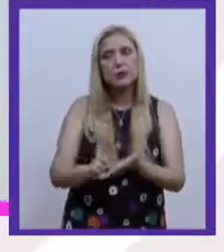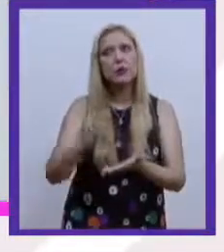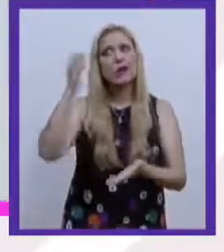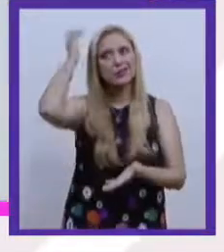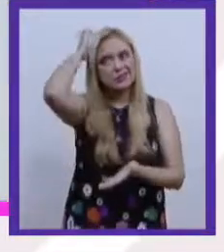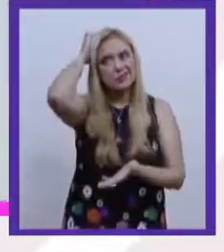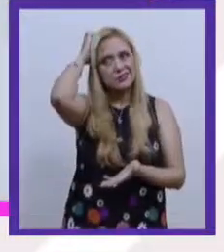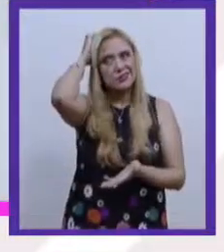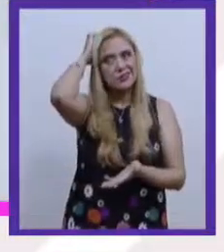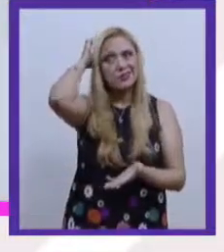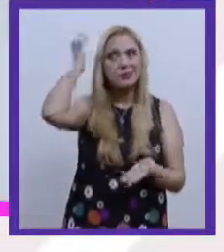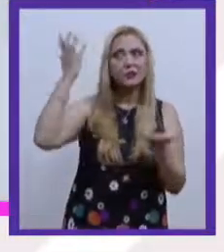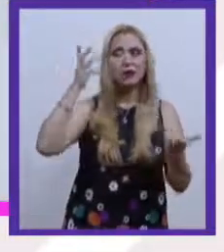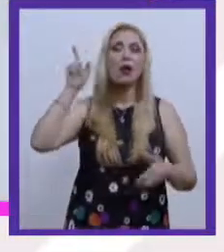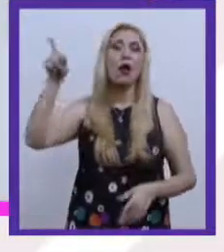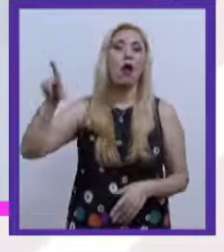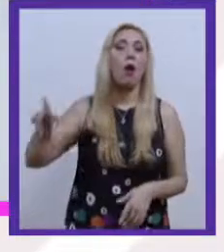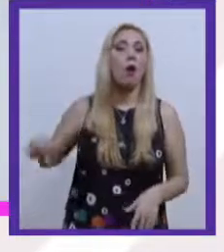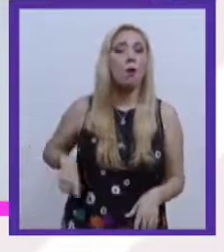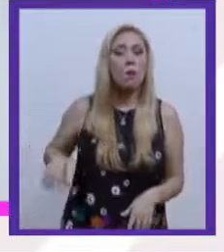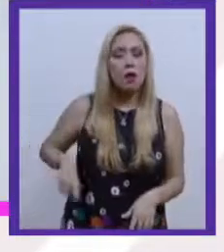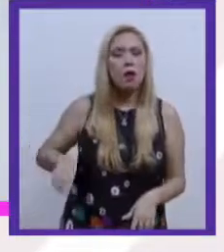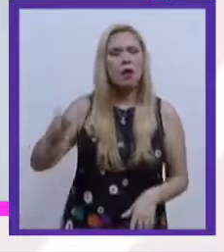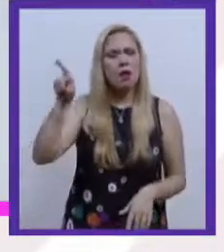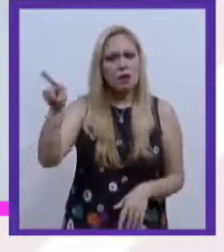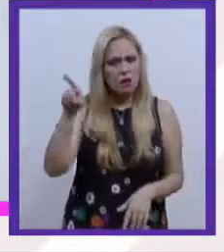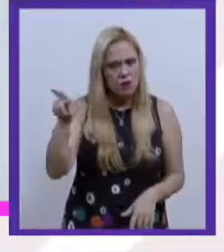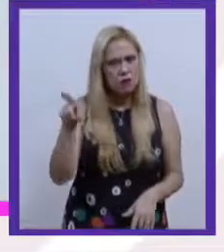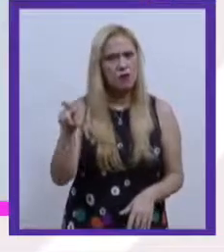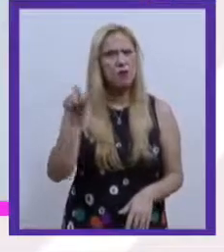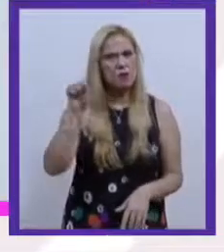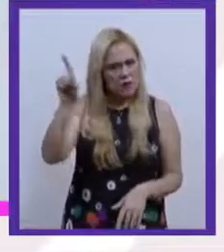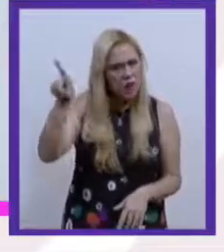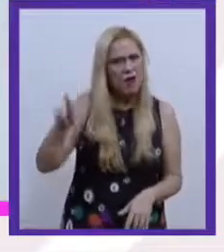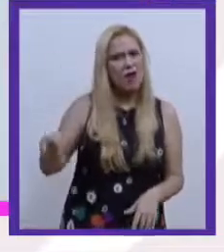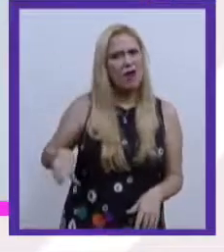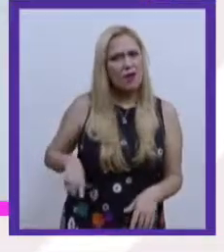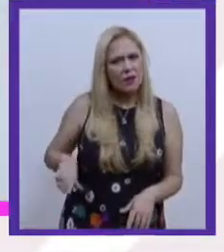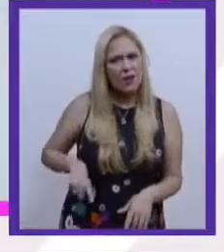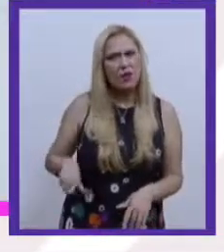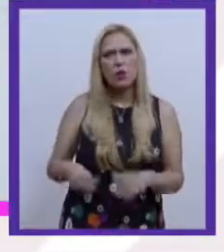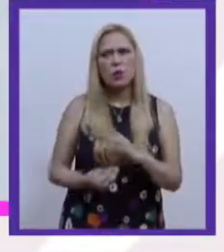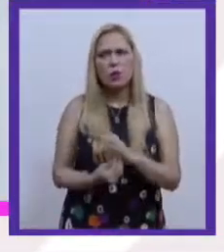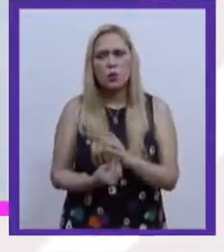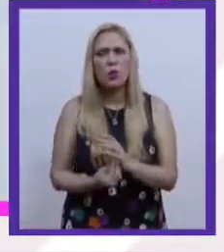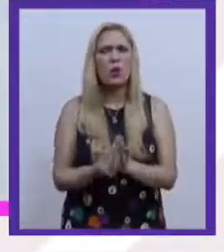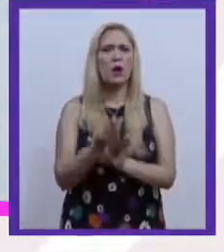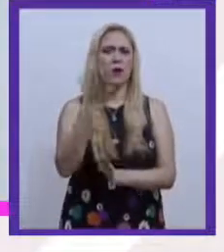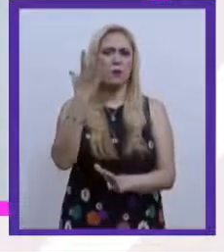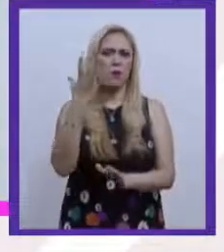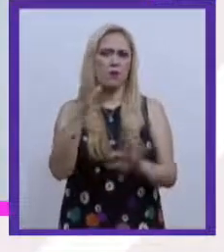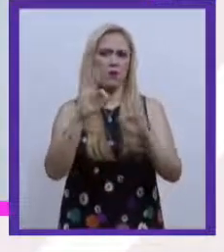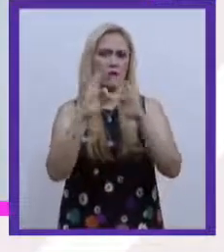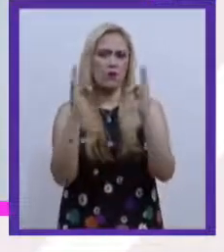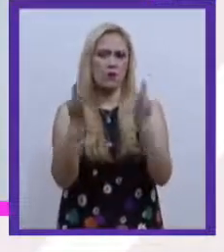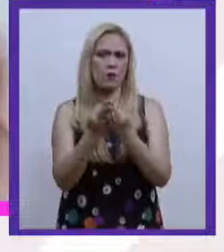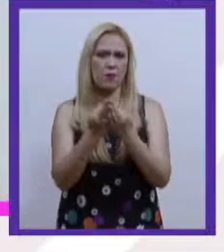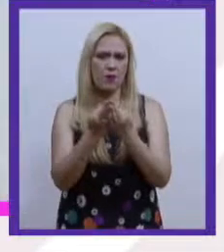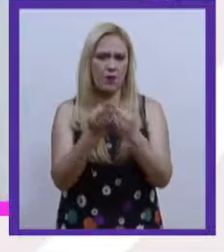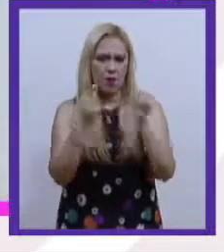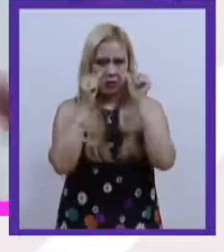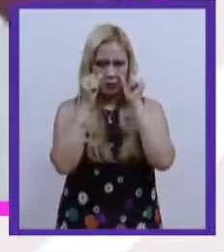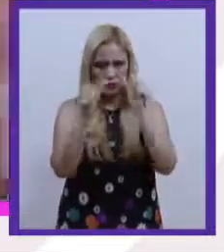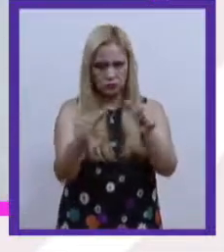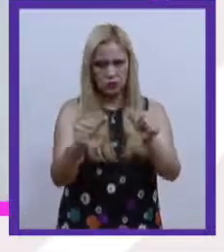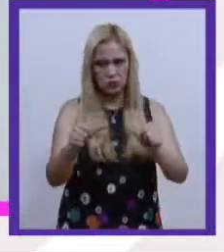el Estado, ¿no? El Estado reúne, incluso el Estado también con un nuevo modelo, con un modelo de gobernanza, digamos,